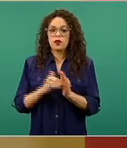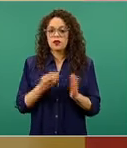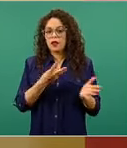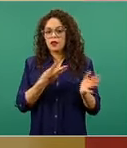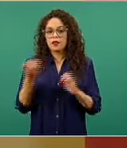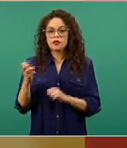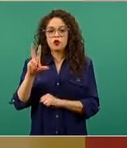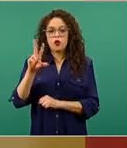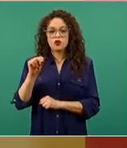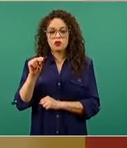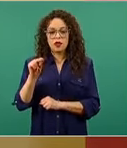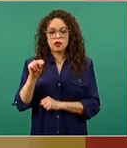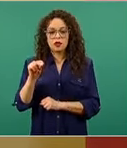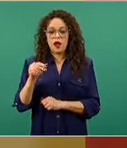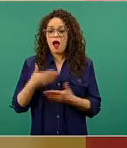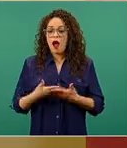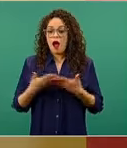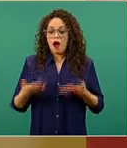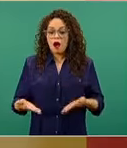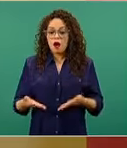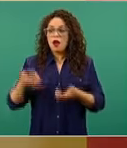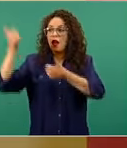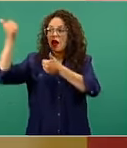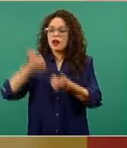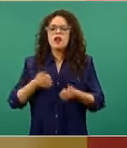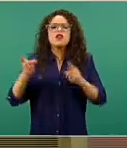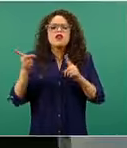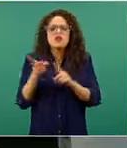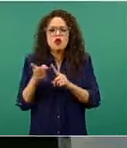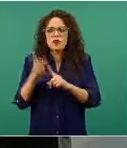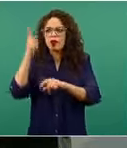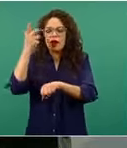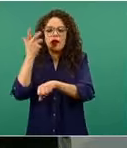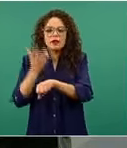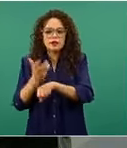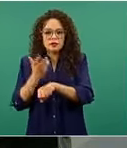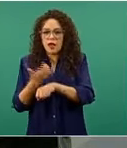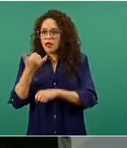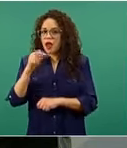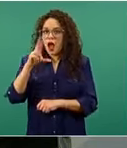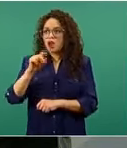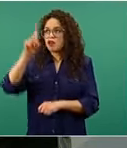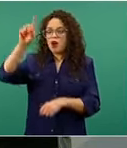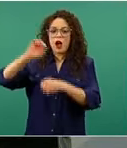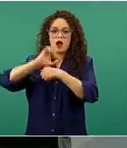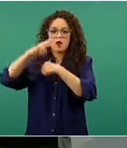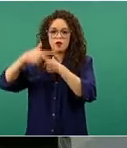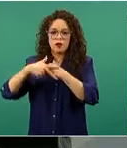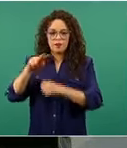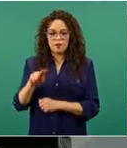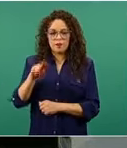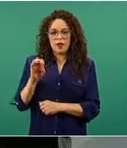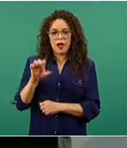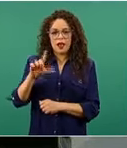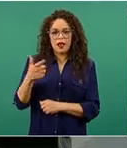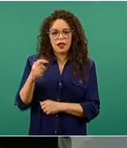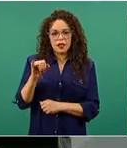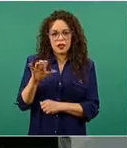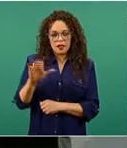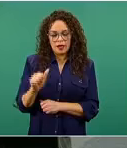250.380 dosis que ahora vienen de Estados Unidos, ya no de la fábrica en Bélgica. La siguiente.